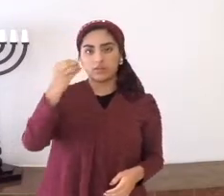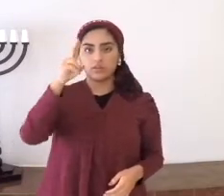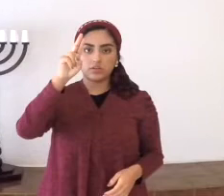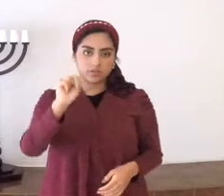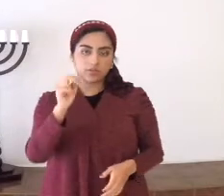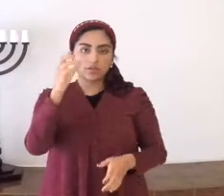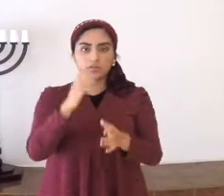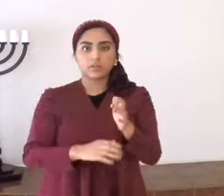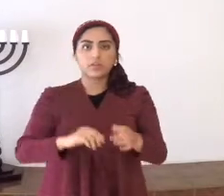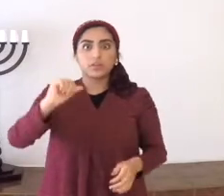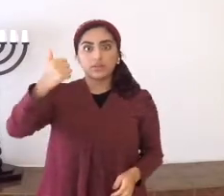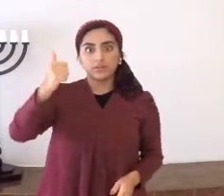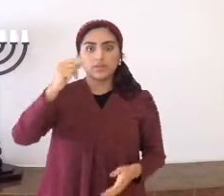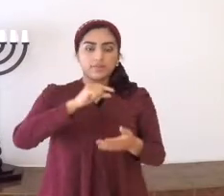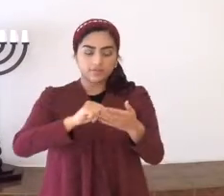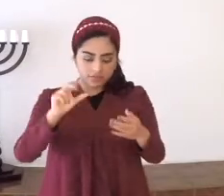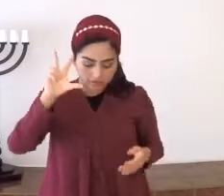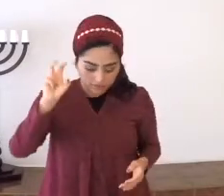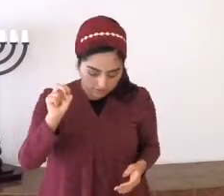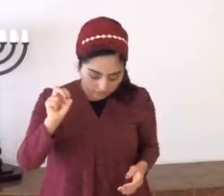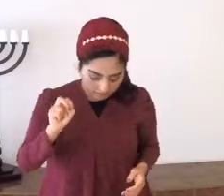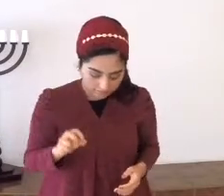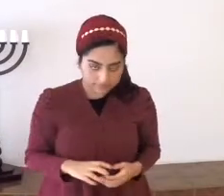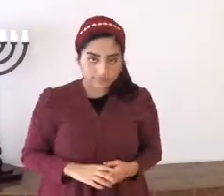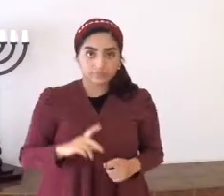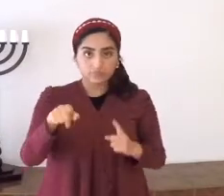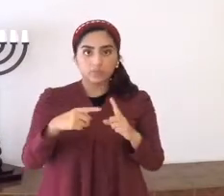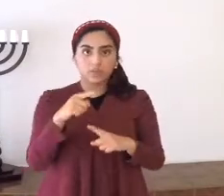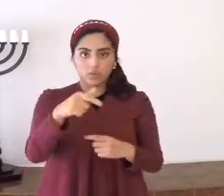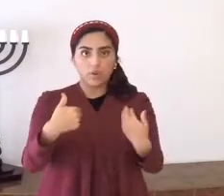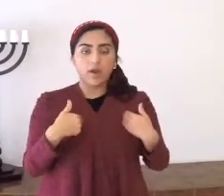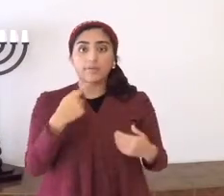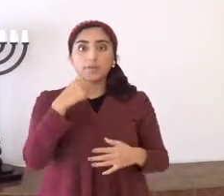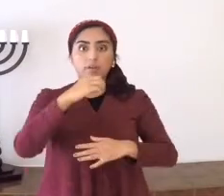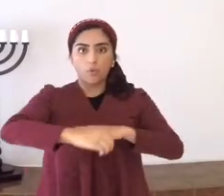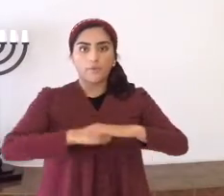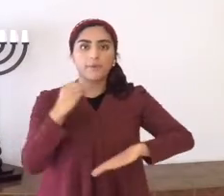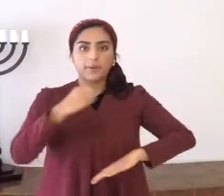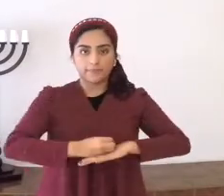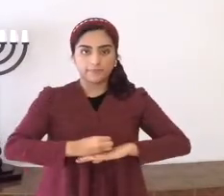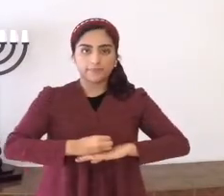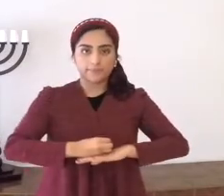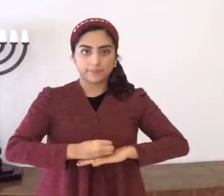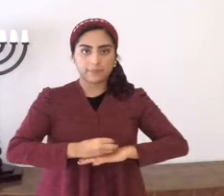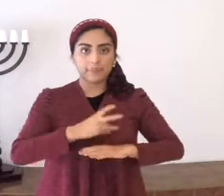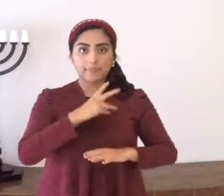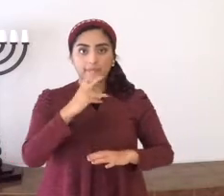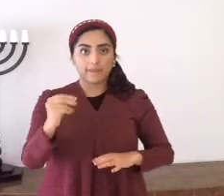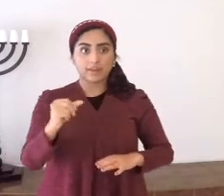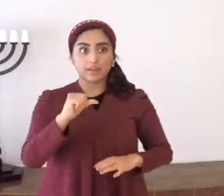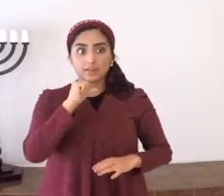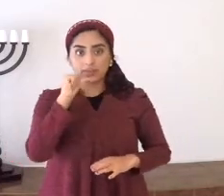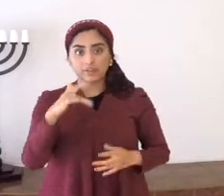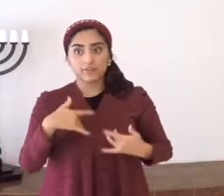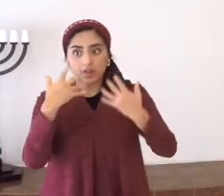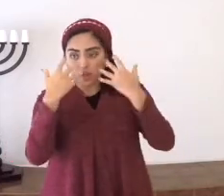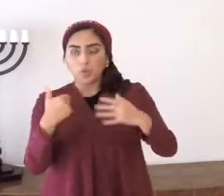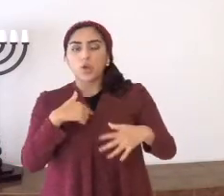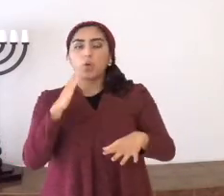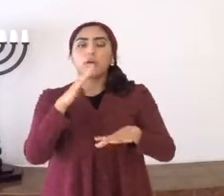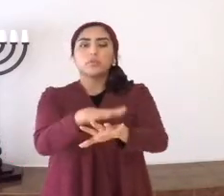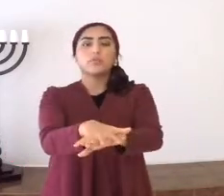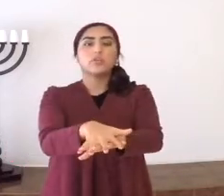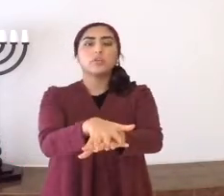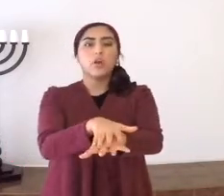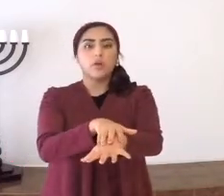a Yohanan 10, verso 30. Cuando lo tengan me dicen un amén. Y no te desesperes, vamos a